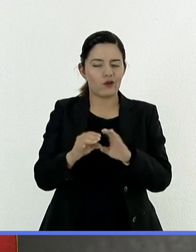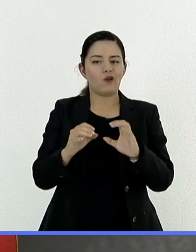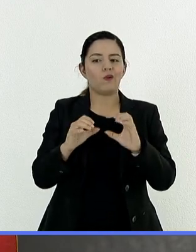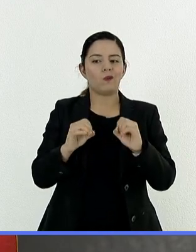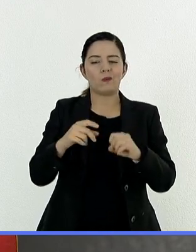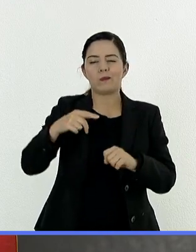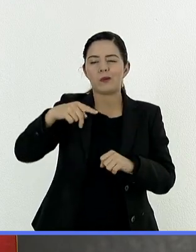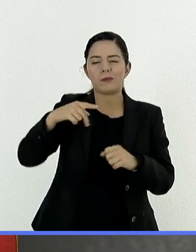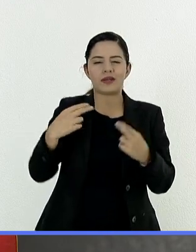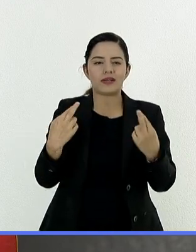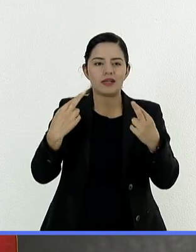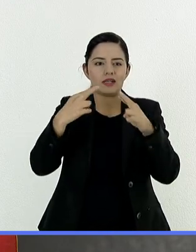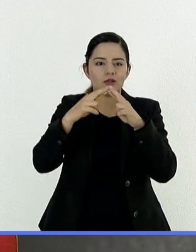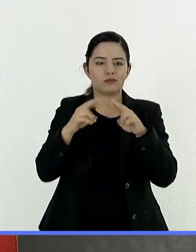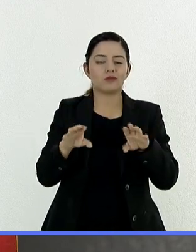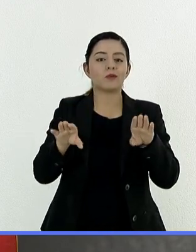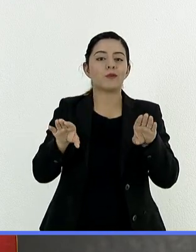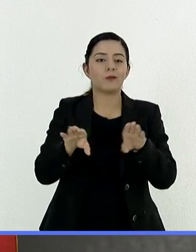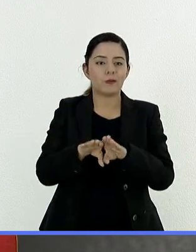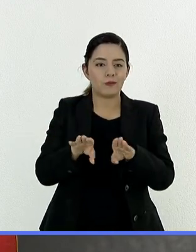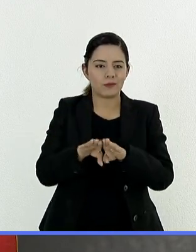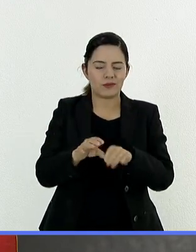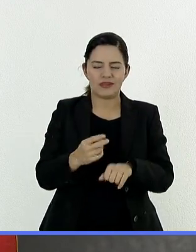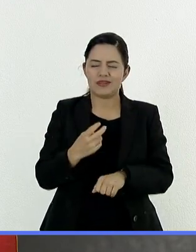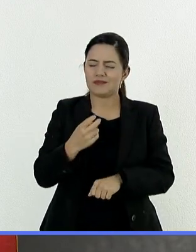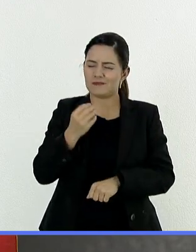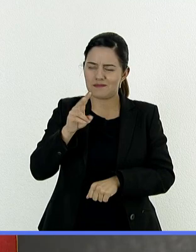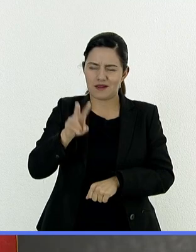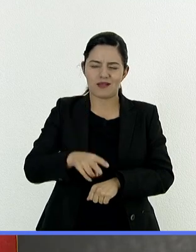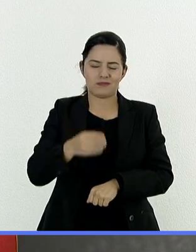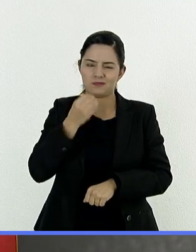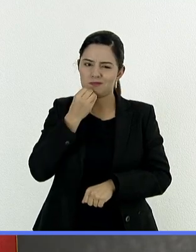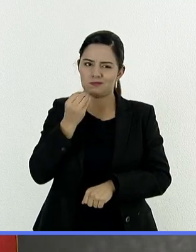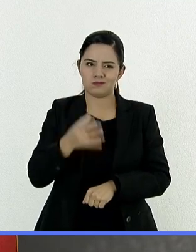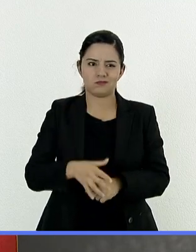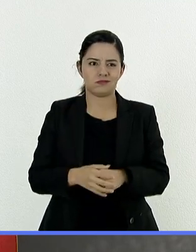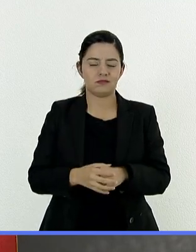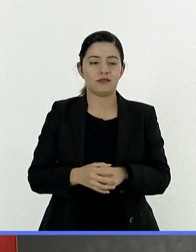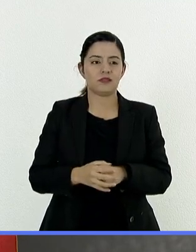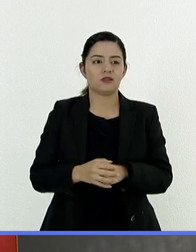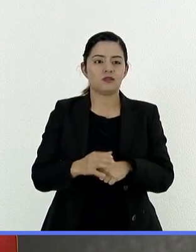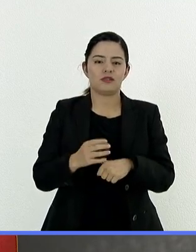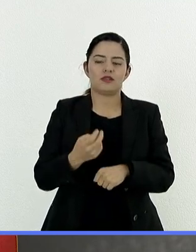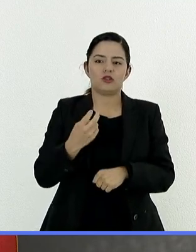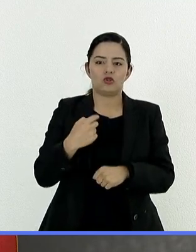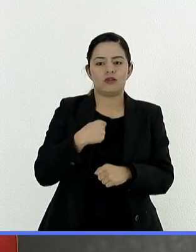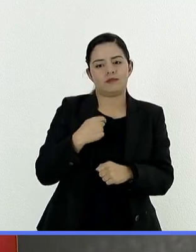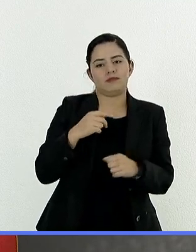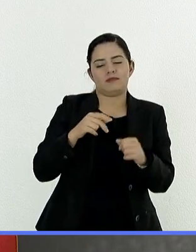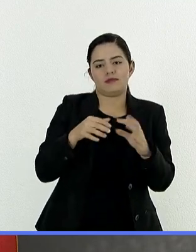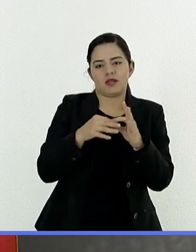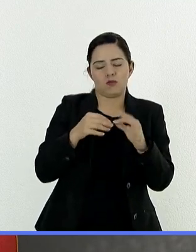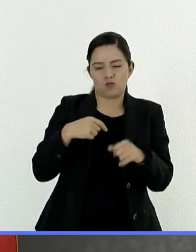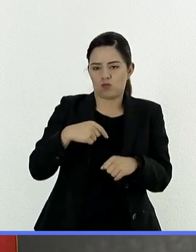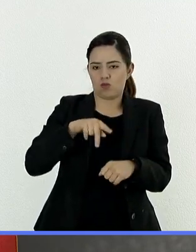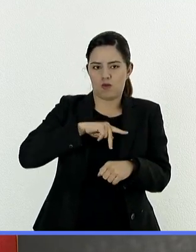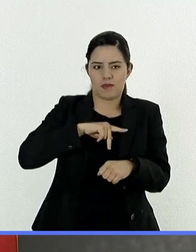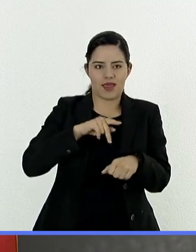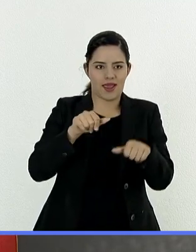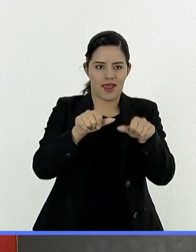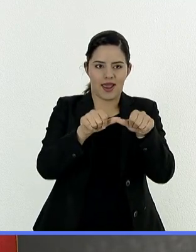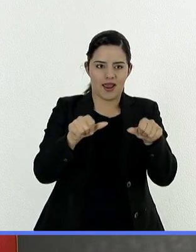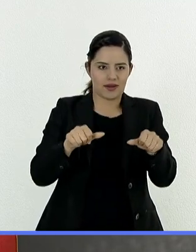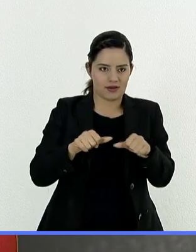en fin es es un mundo sin duda fascinante y estoy hablando muy del lado de la arqueología Pero hay muchas otras cosas